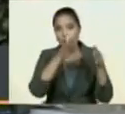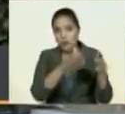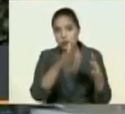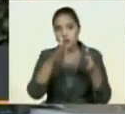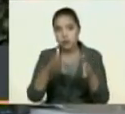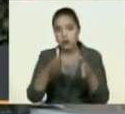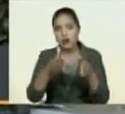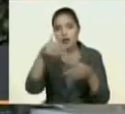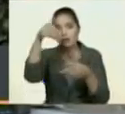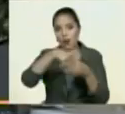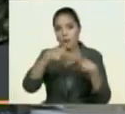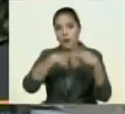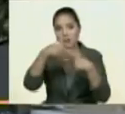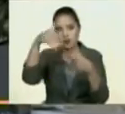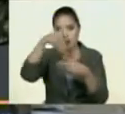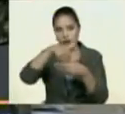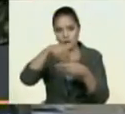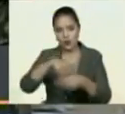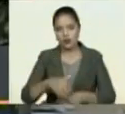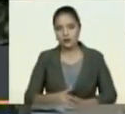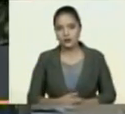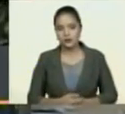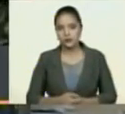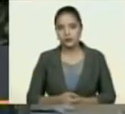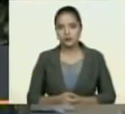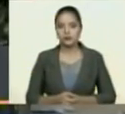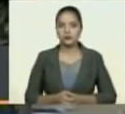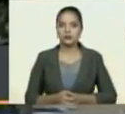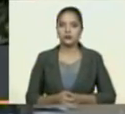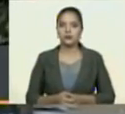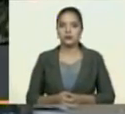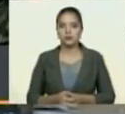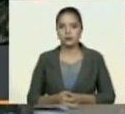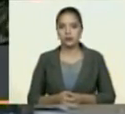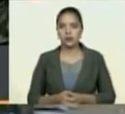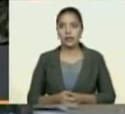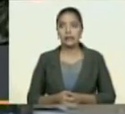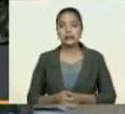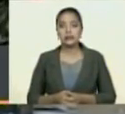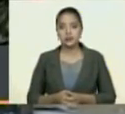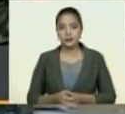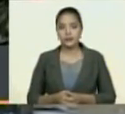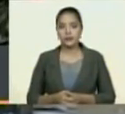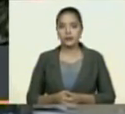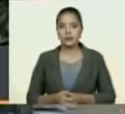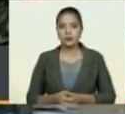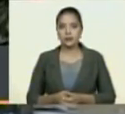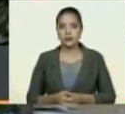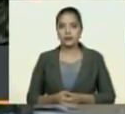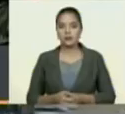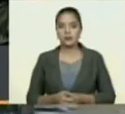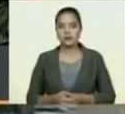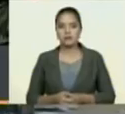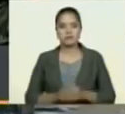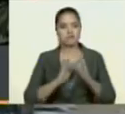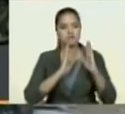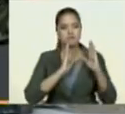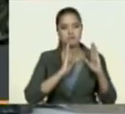después del proceso electoral. Hemos tomado en consideración la